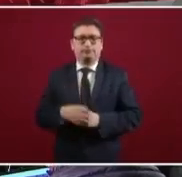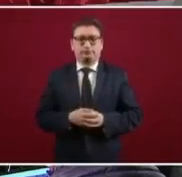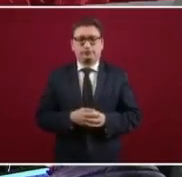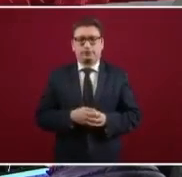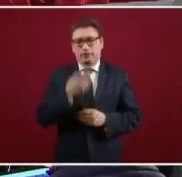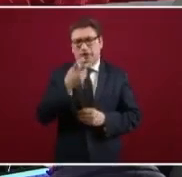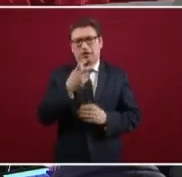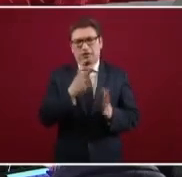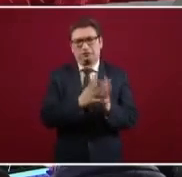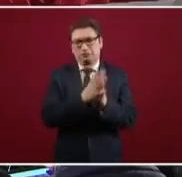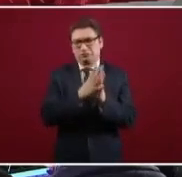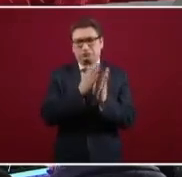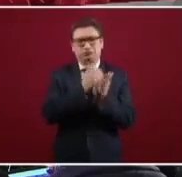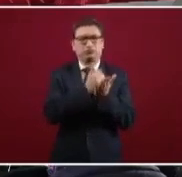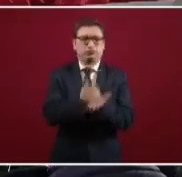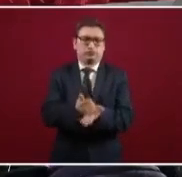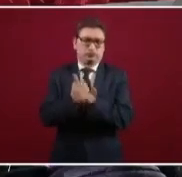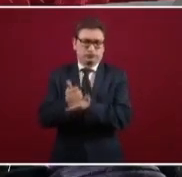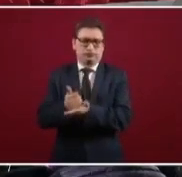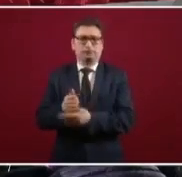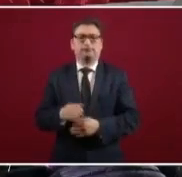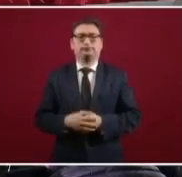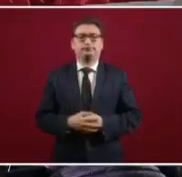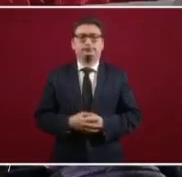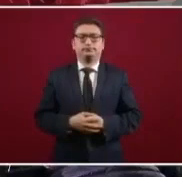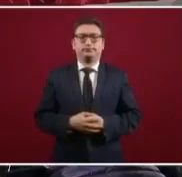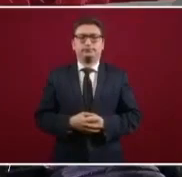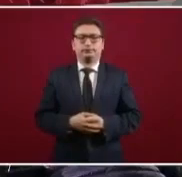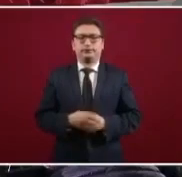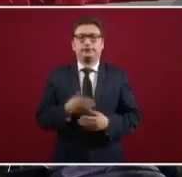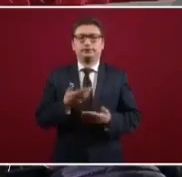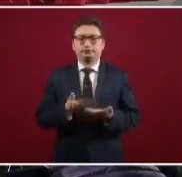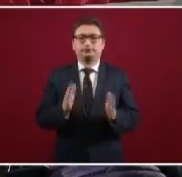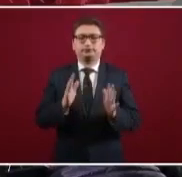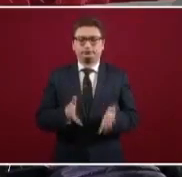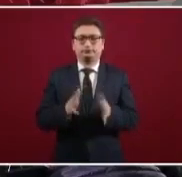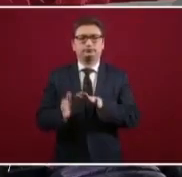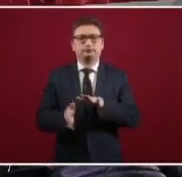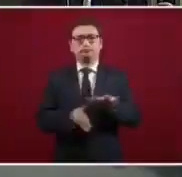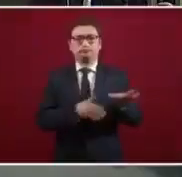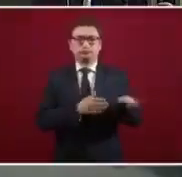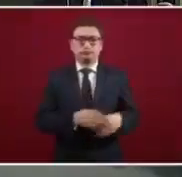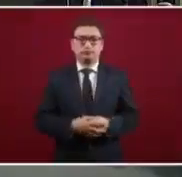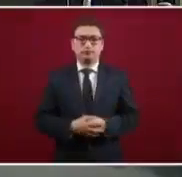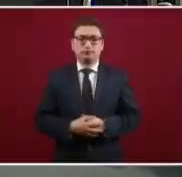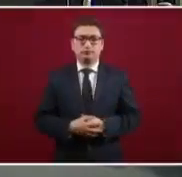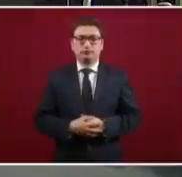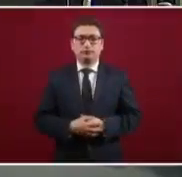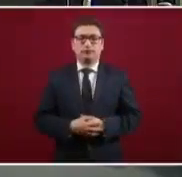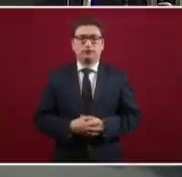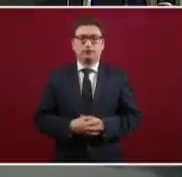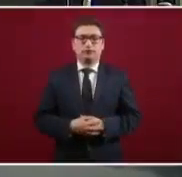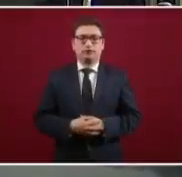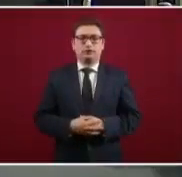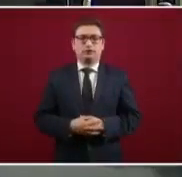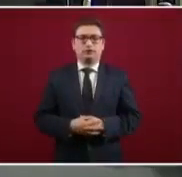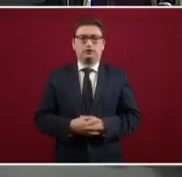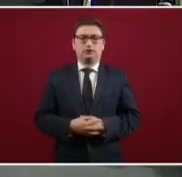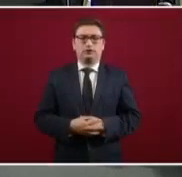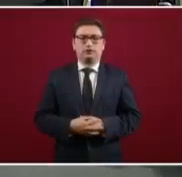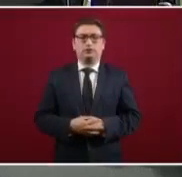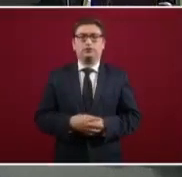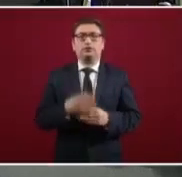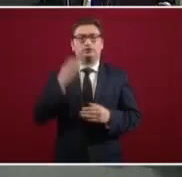coopera se ayuda se participa ahora sí vámonos a lo de la línea del tiempo